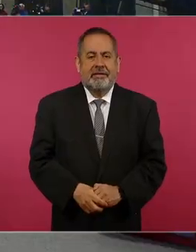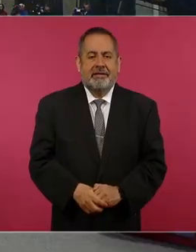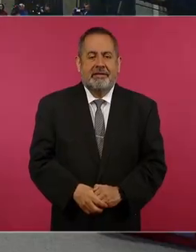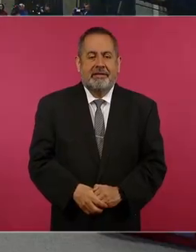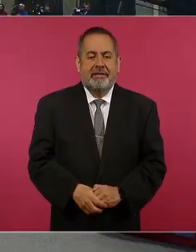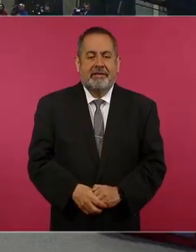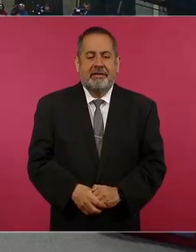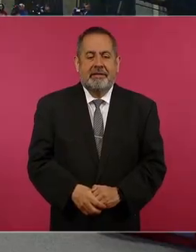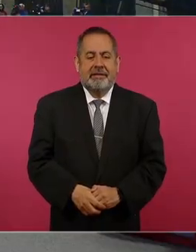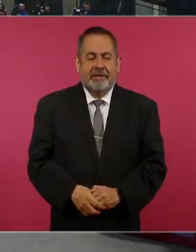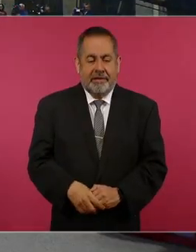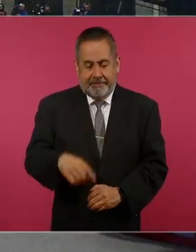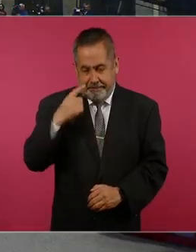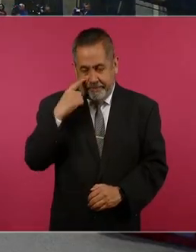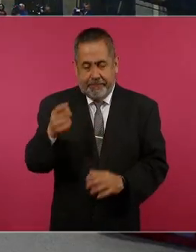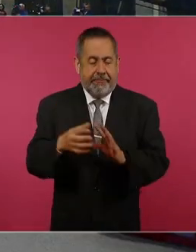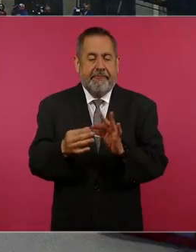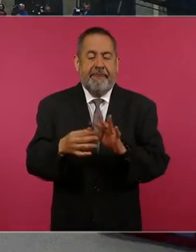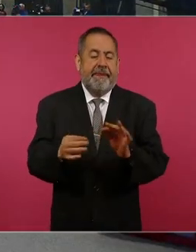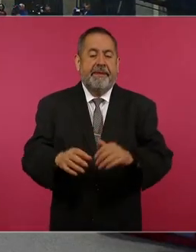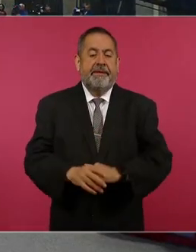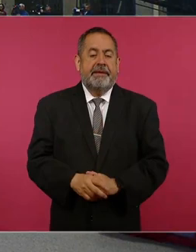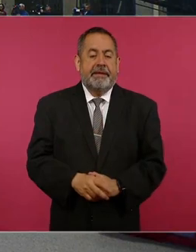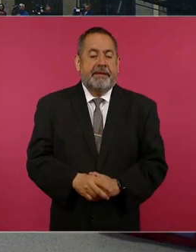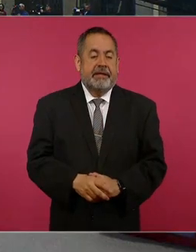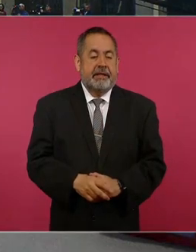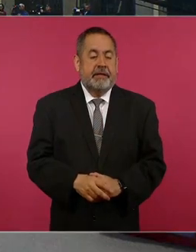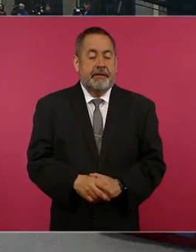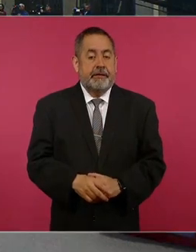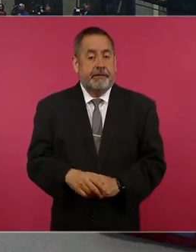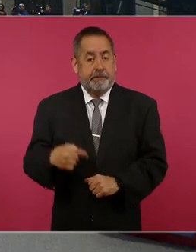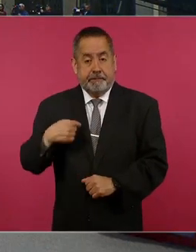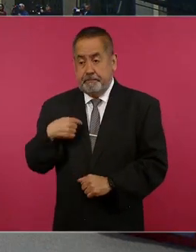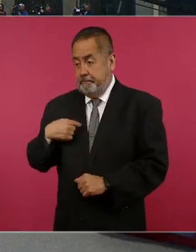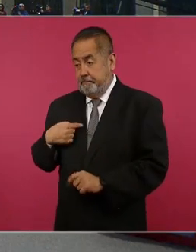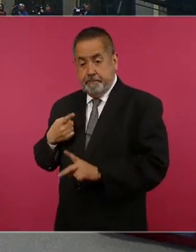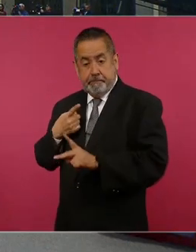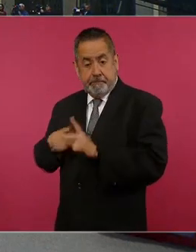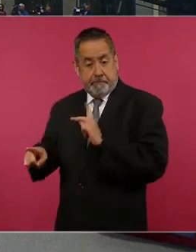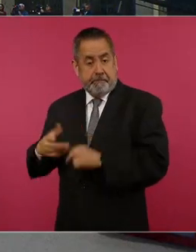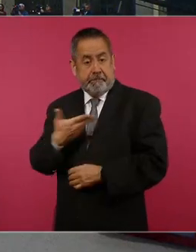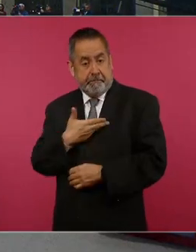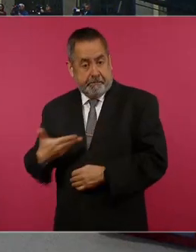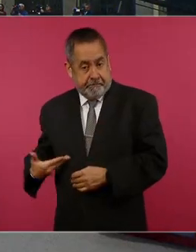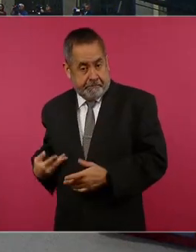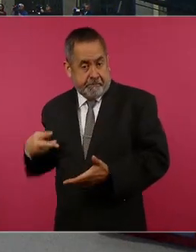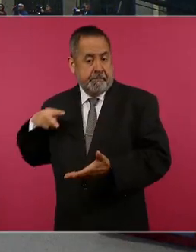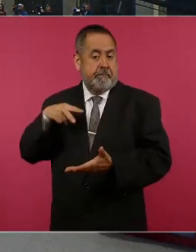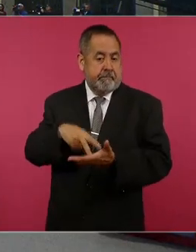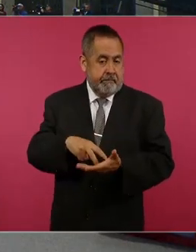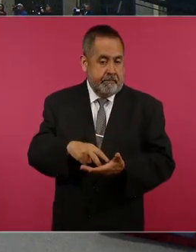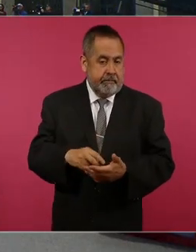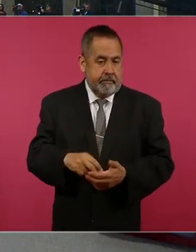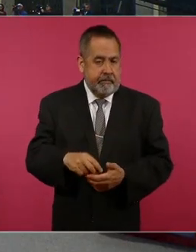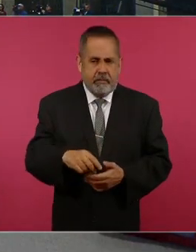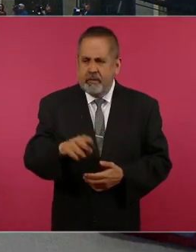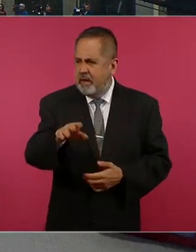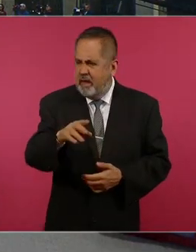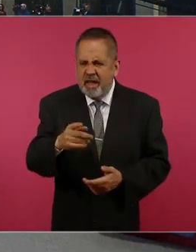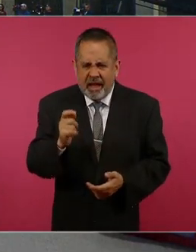Miren, cuando llegamos a ver anoche,